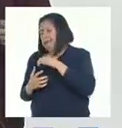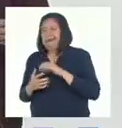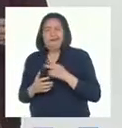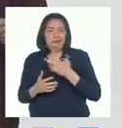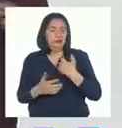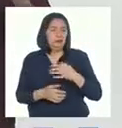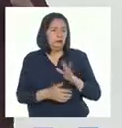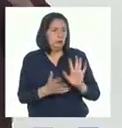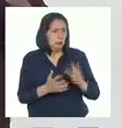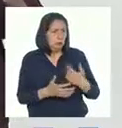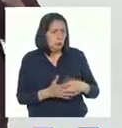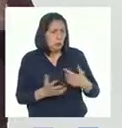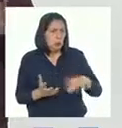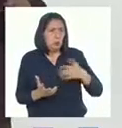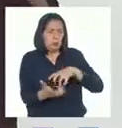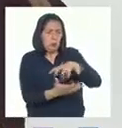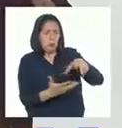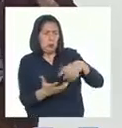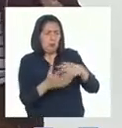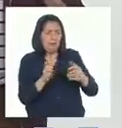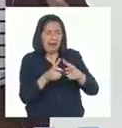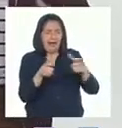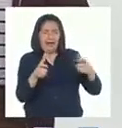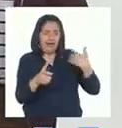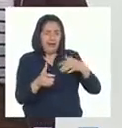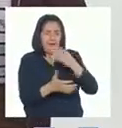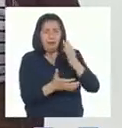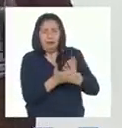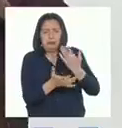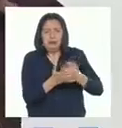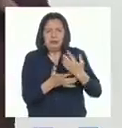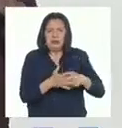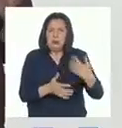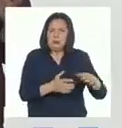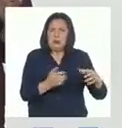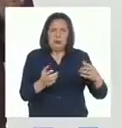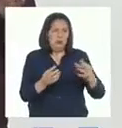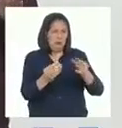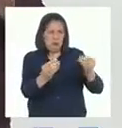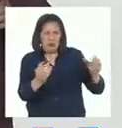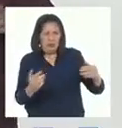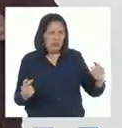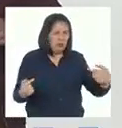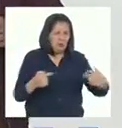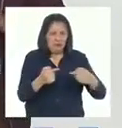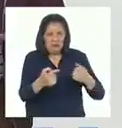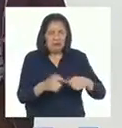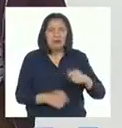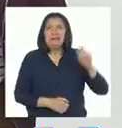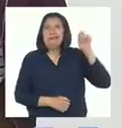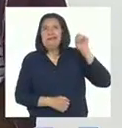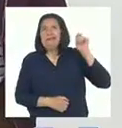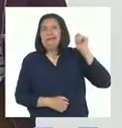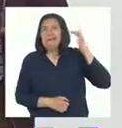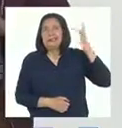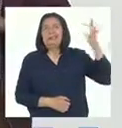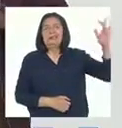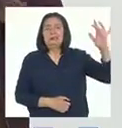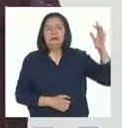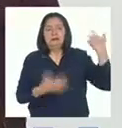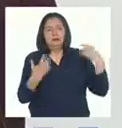de segundo año. El clima de tensión se agrava y se desata una pelea entre varios niños. Suena la campana y